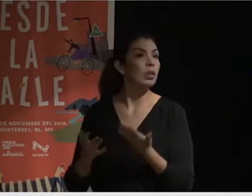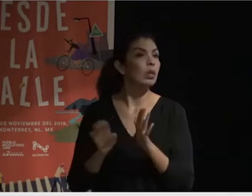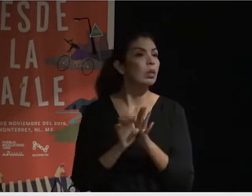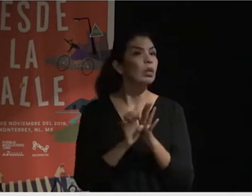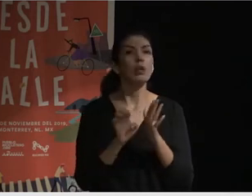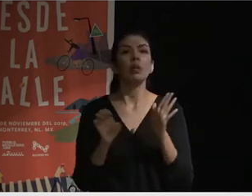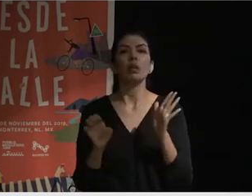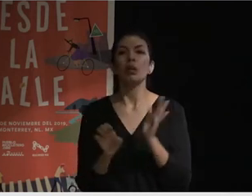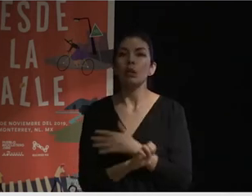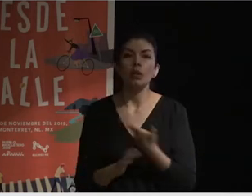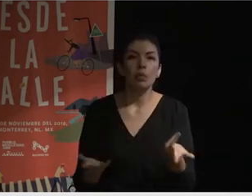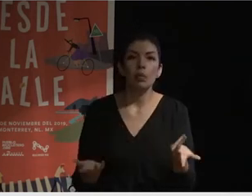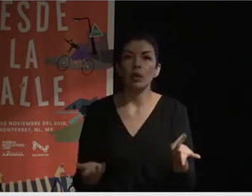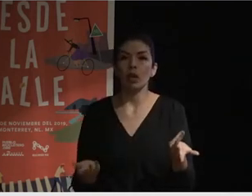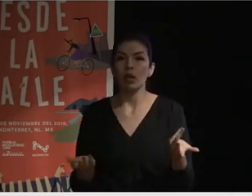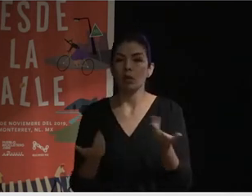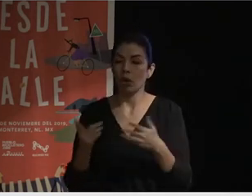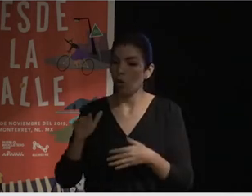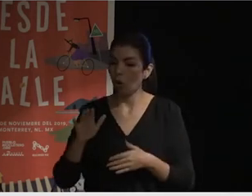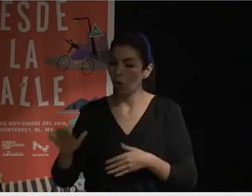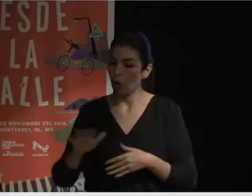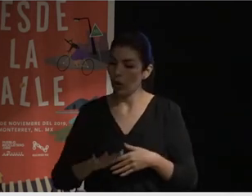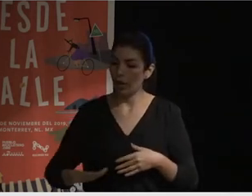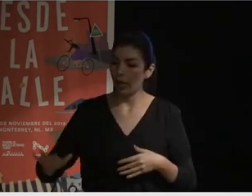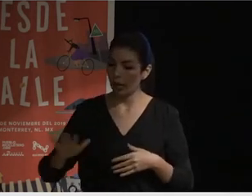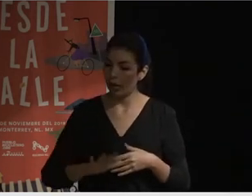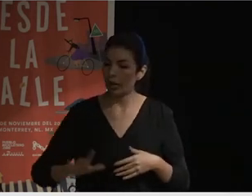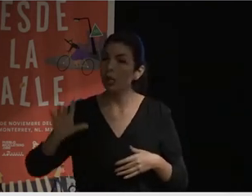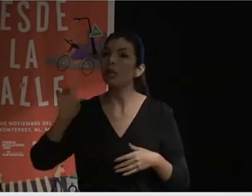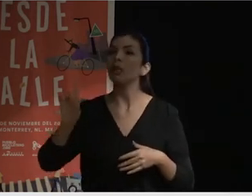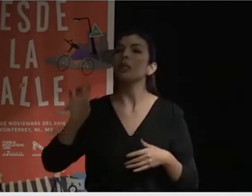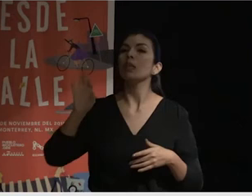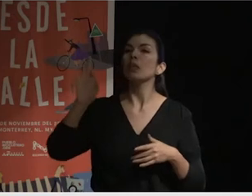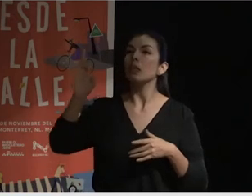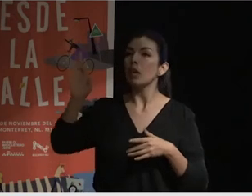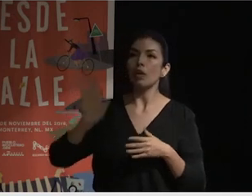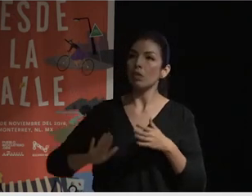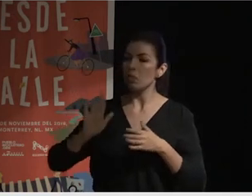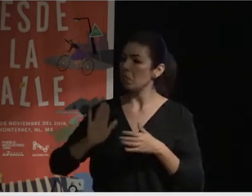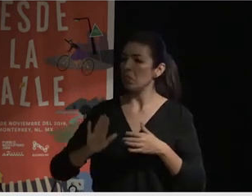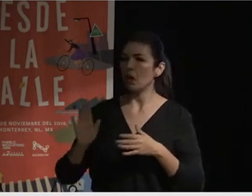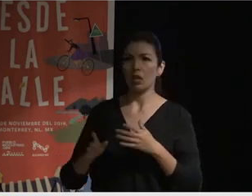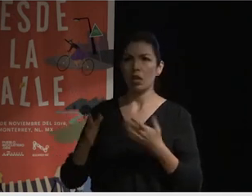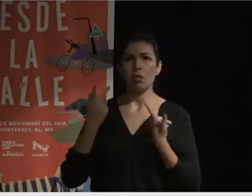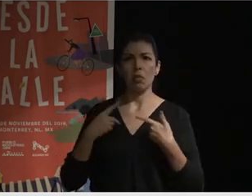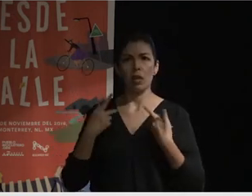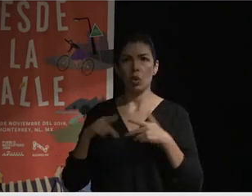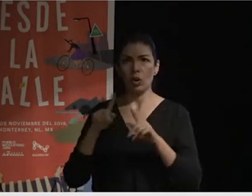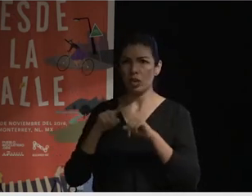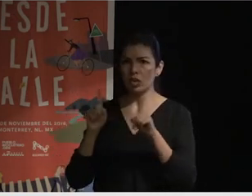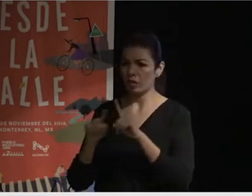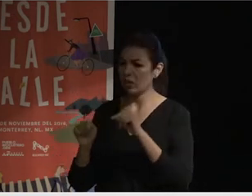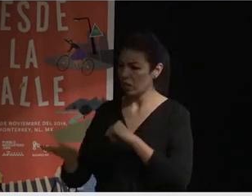gobierno? ¿Quién puede detener esto? Estamos en una coalición ahorita de desplazados en Ciudad de México y de veras que nos planteamos,